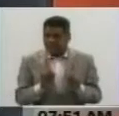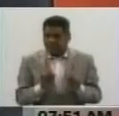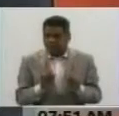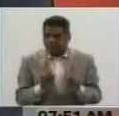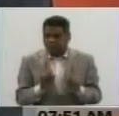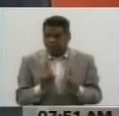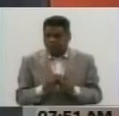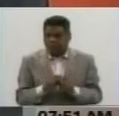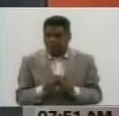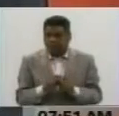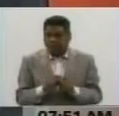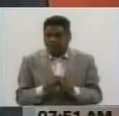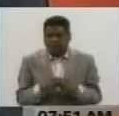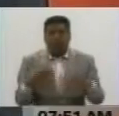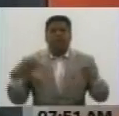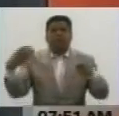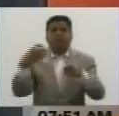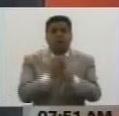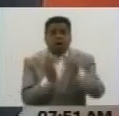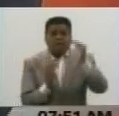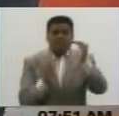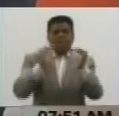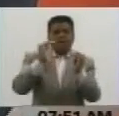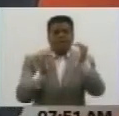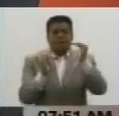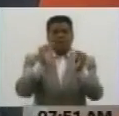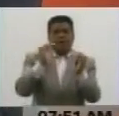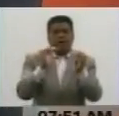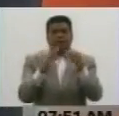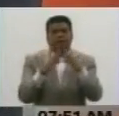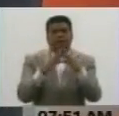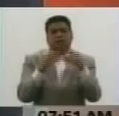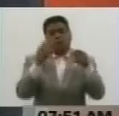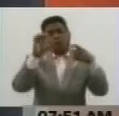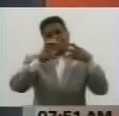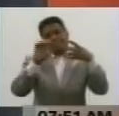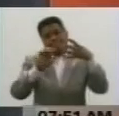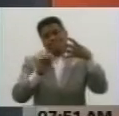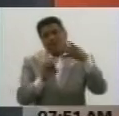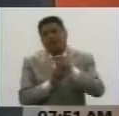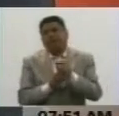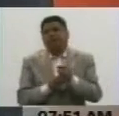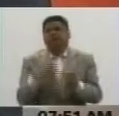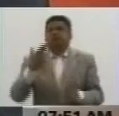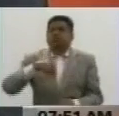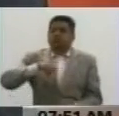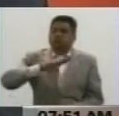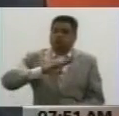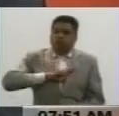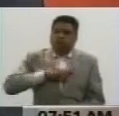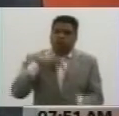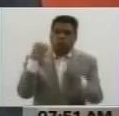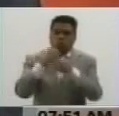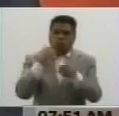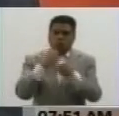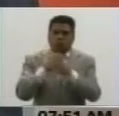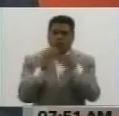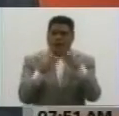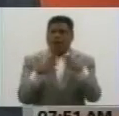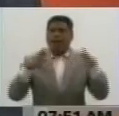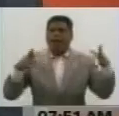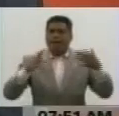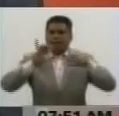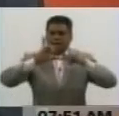Pero evidentemente, para lograr este equilibrio de los elementos, nosotros tenemos que hacer un trabajo muy grande de